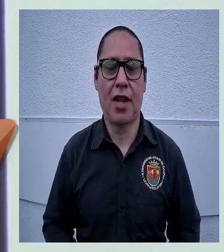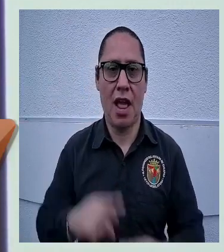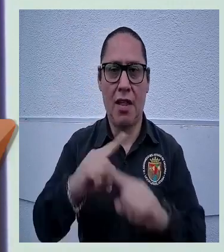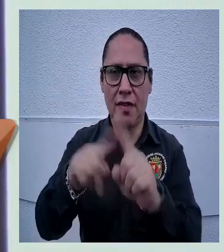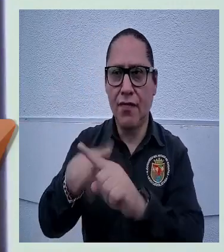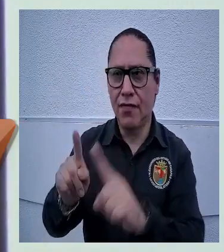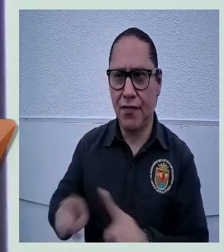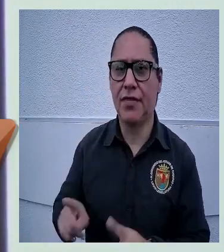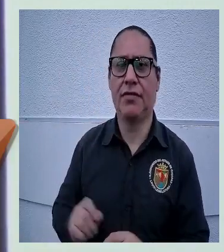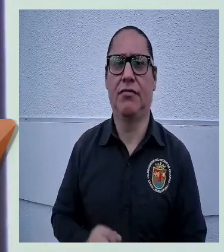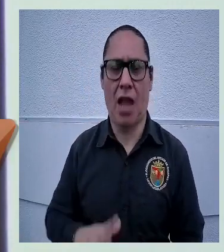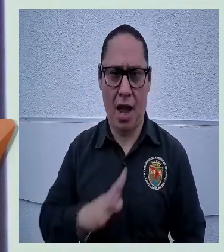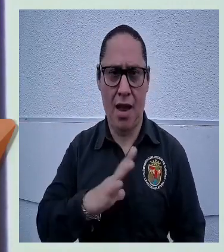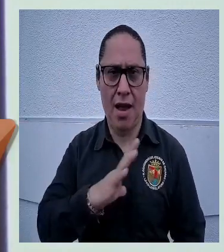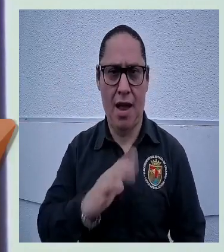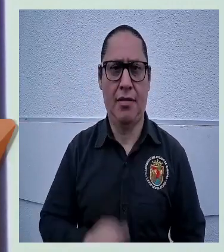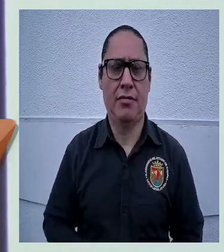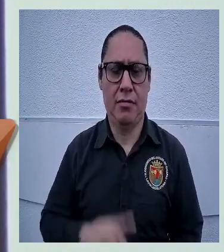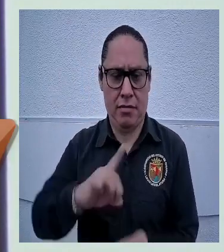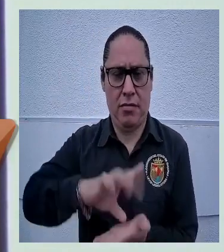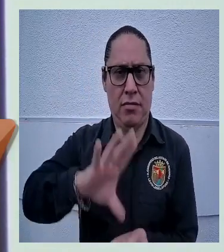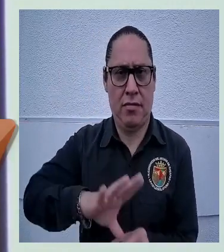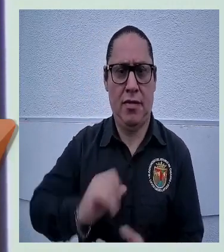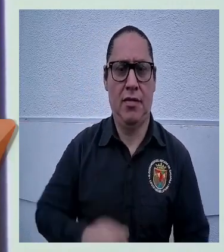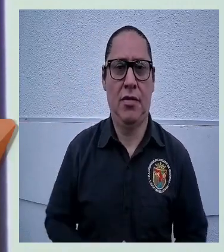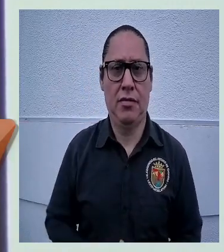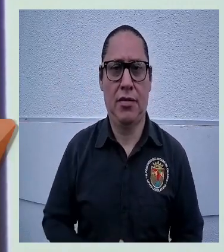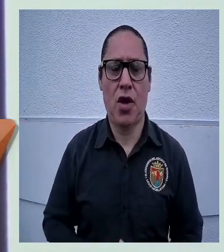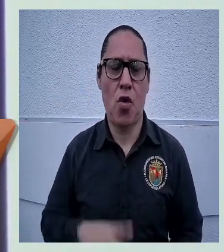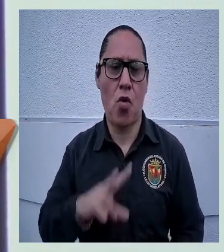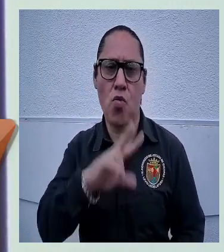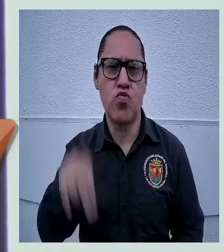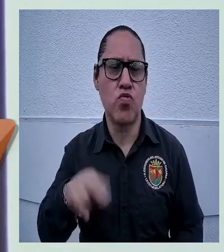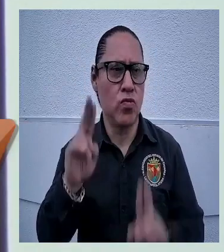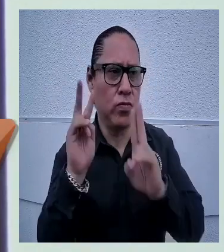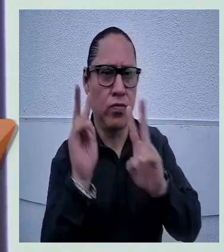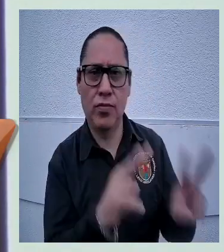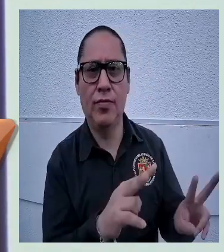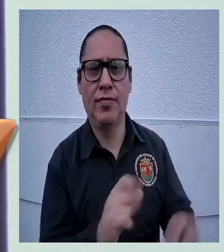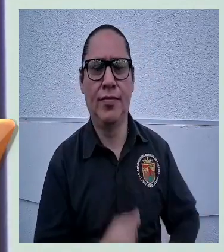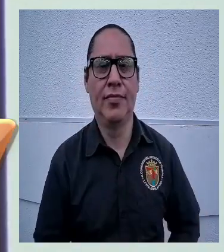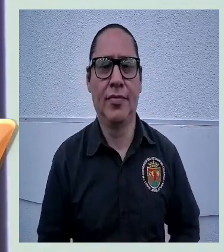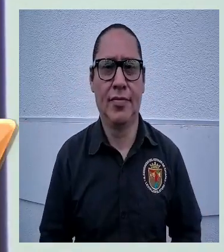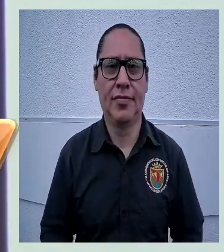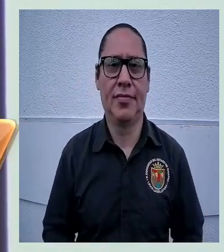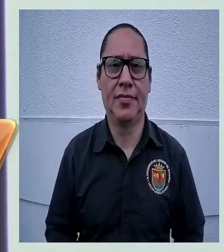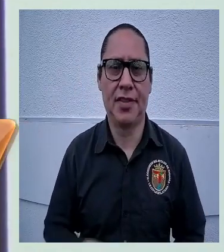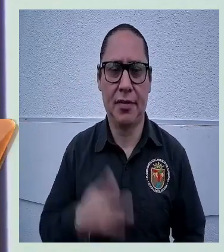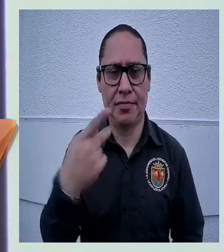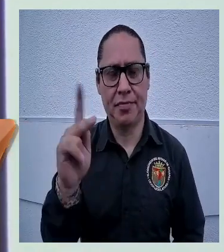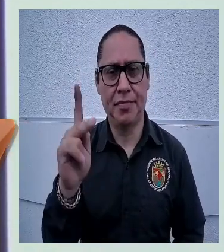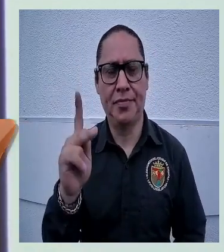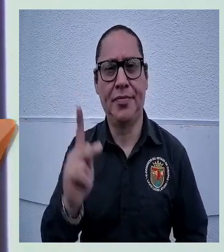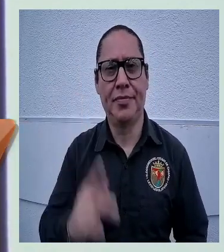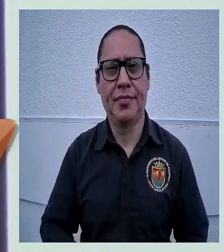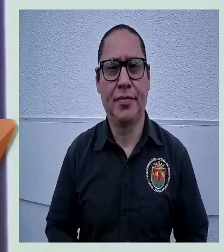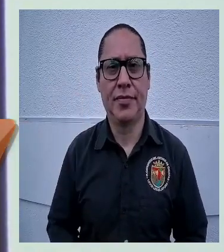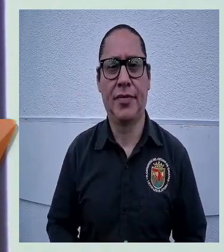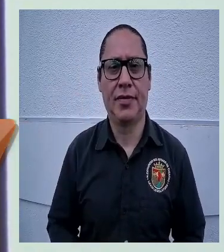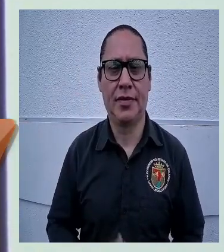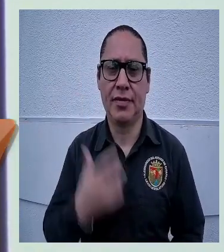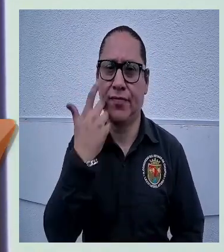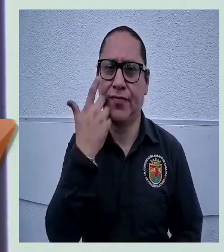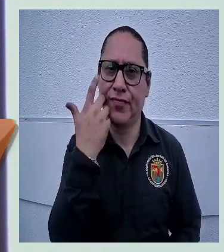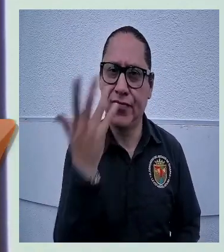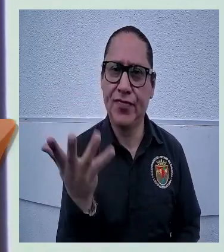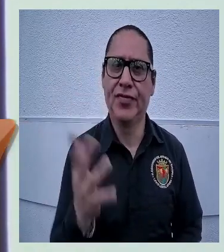discapacidades que no siempre son perceptibles a primera vista sin embargo requieren